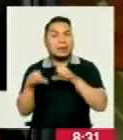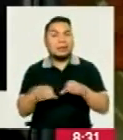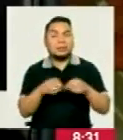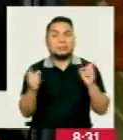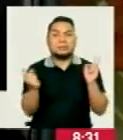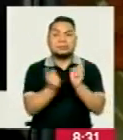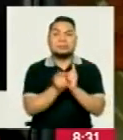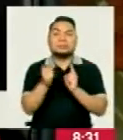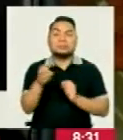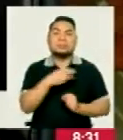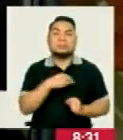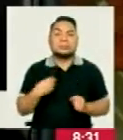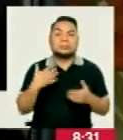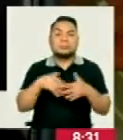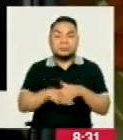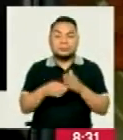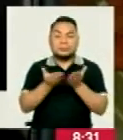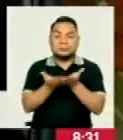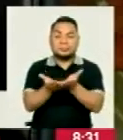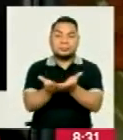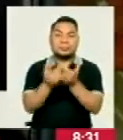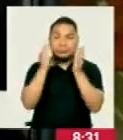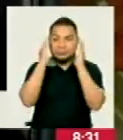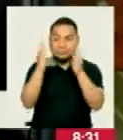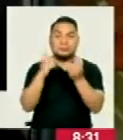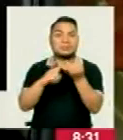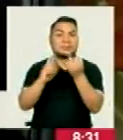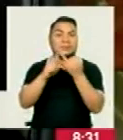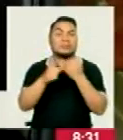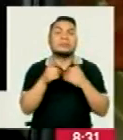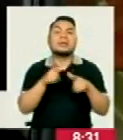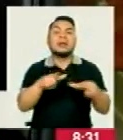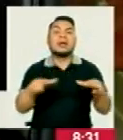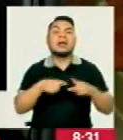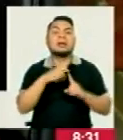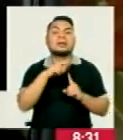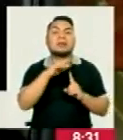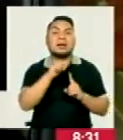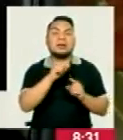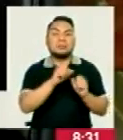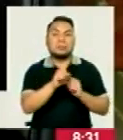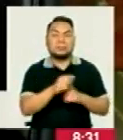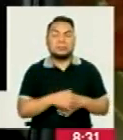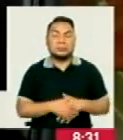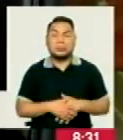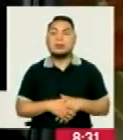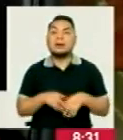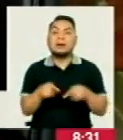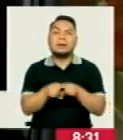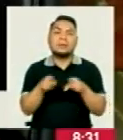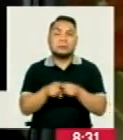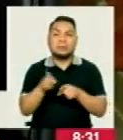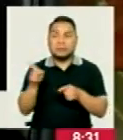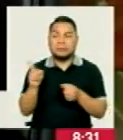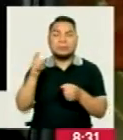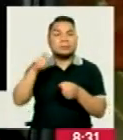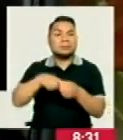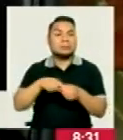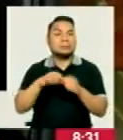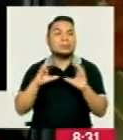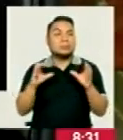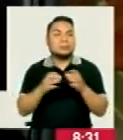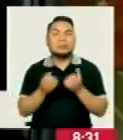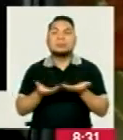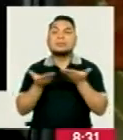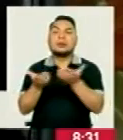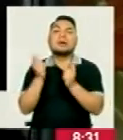realizaron a través de nuestras PIAS, en este caso la del lago Titicaca 1, sino que además también formó parte de la entrega